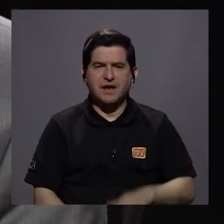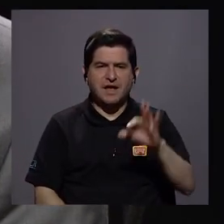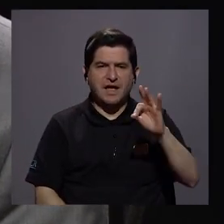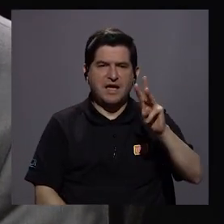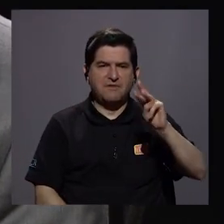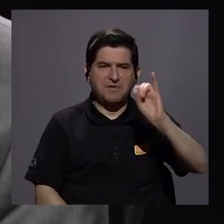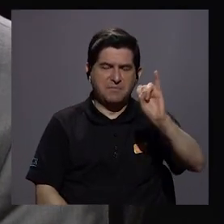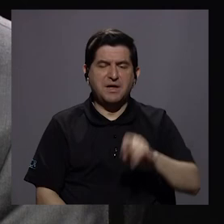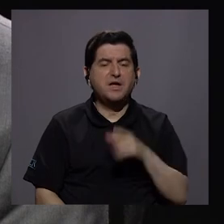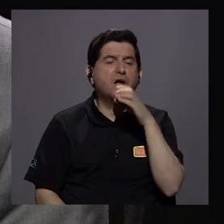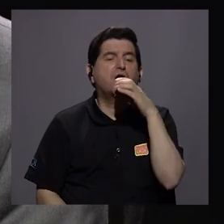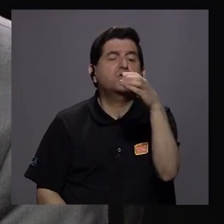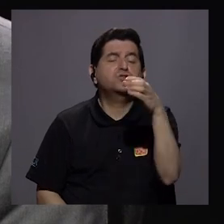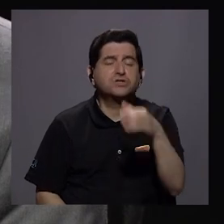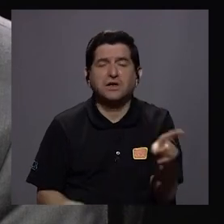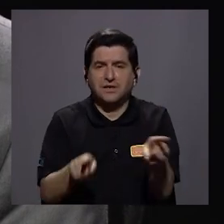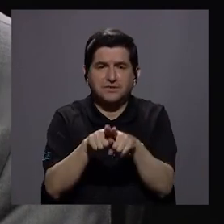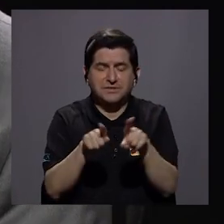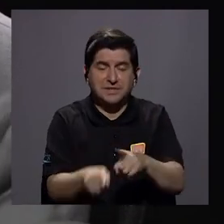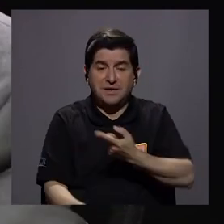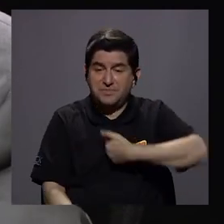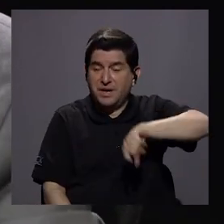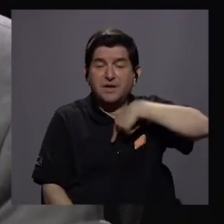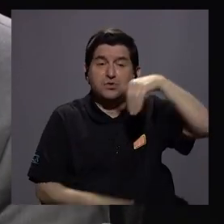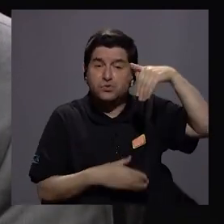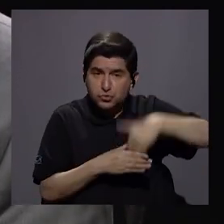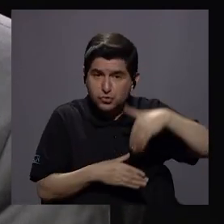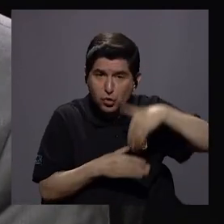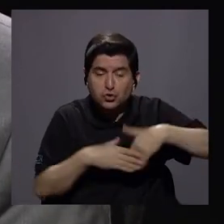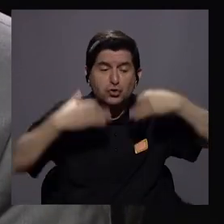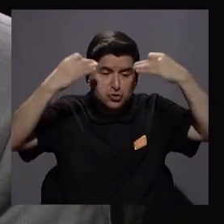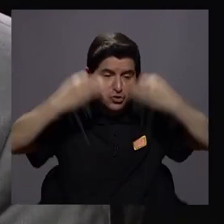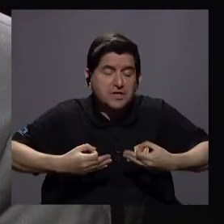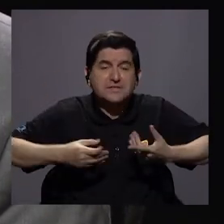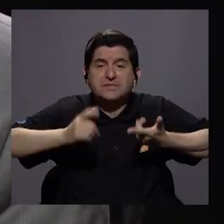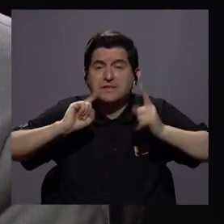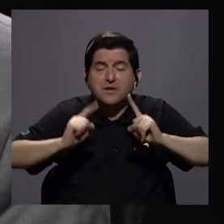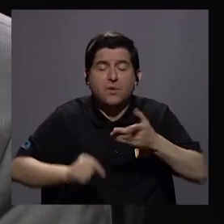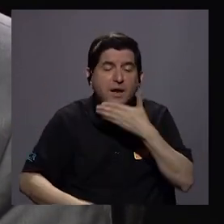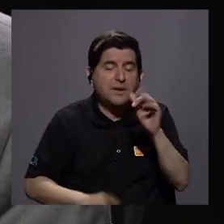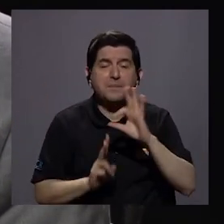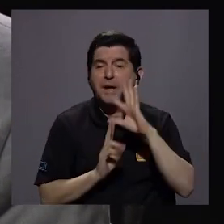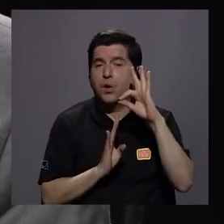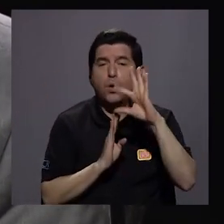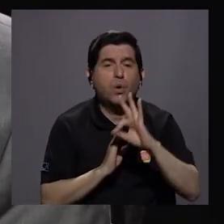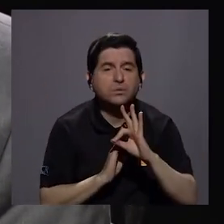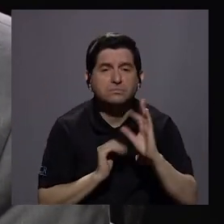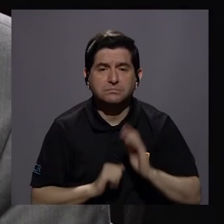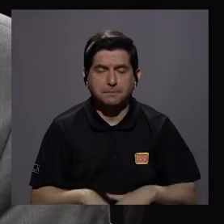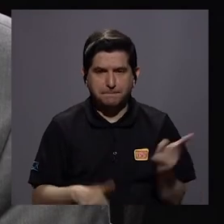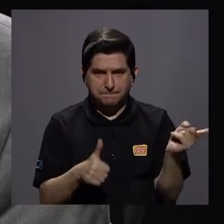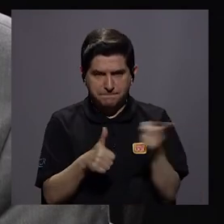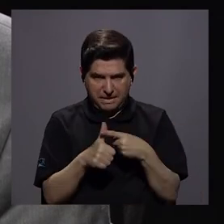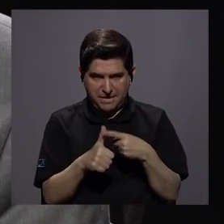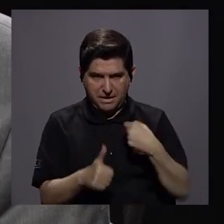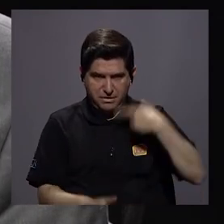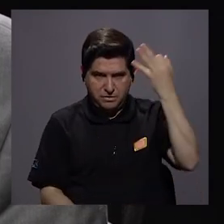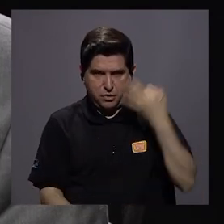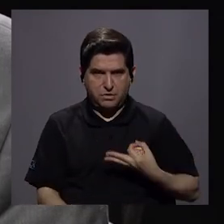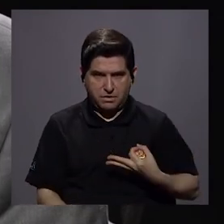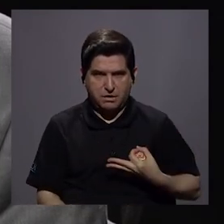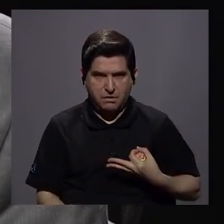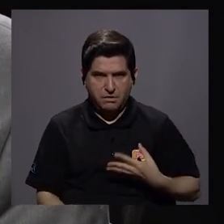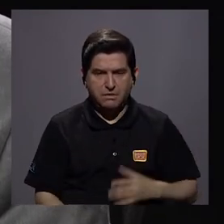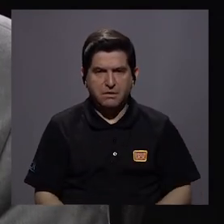Fondo Monetario lo que hace son sugerencias también. Y nosotros a lo interno tenemos que decidir cuáles son las mejores alternativas. En primer lugar, porque a mí me parece